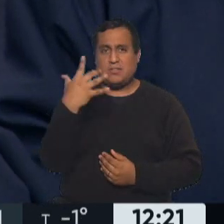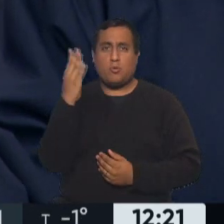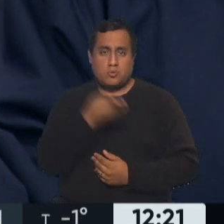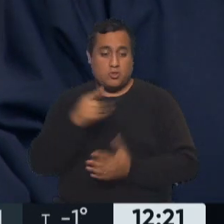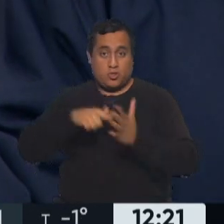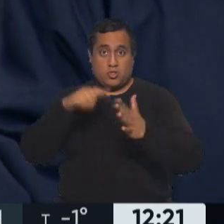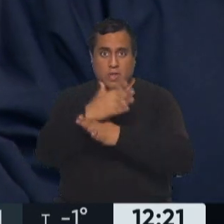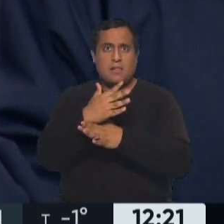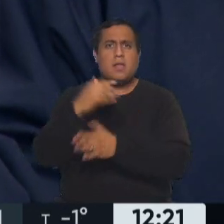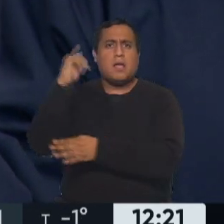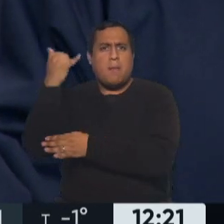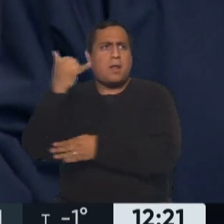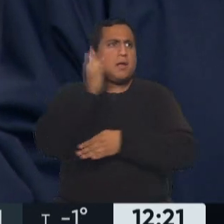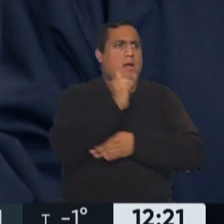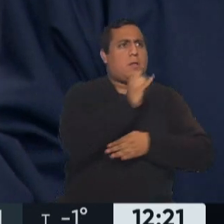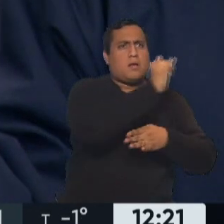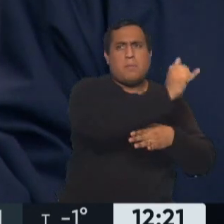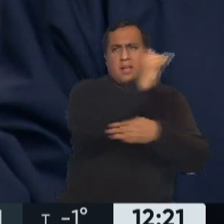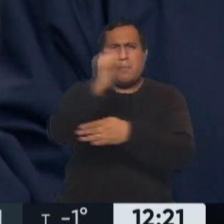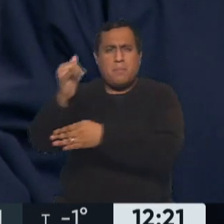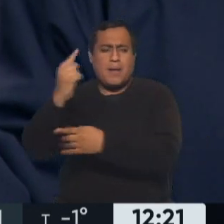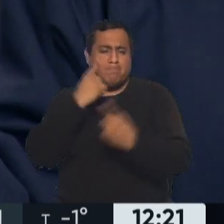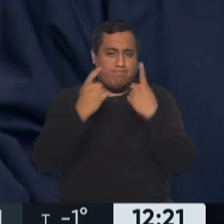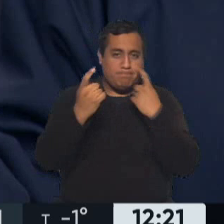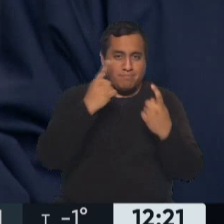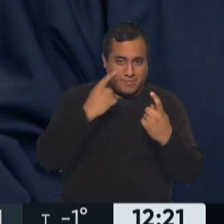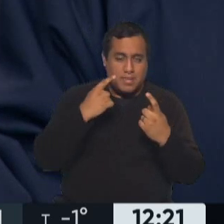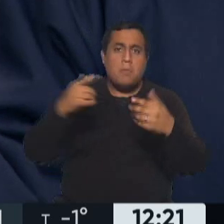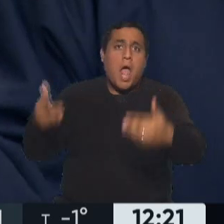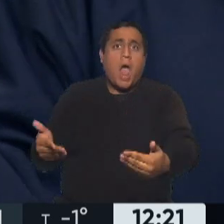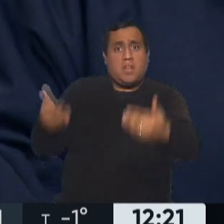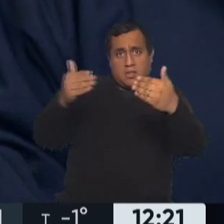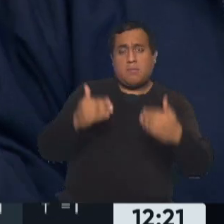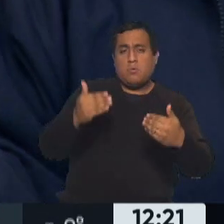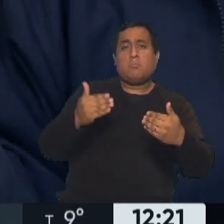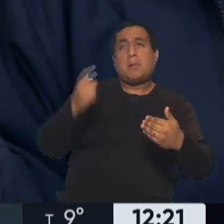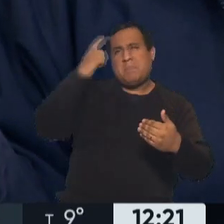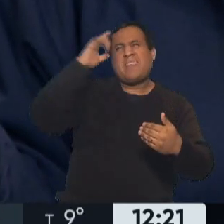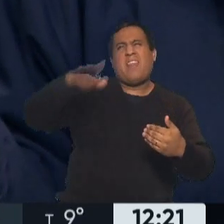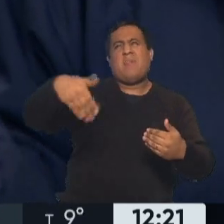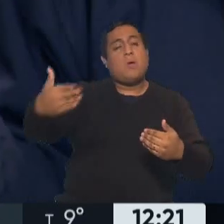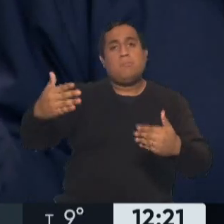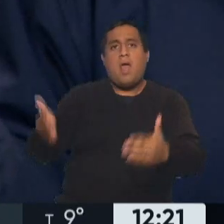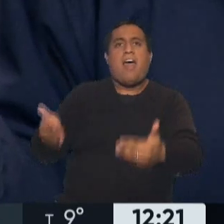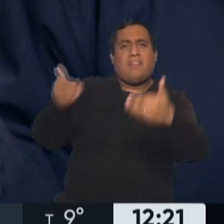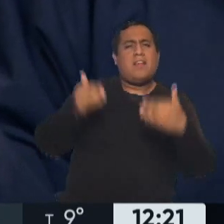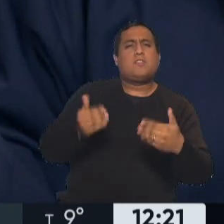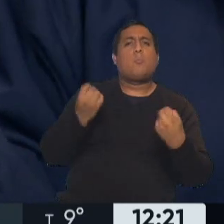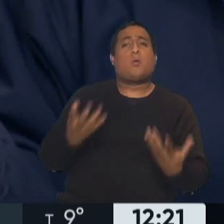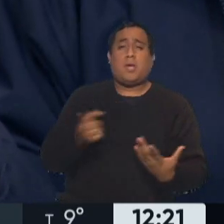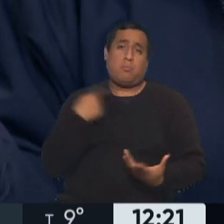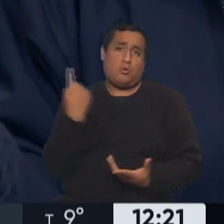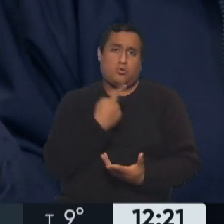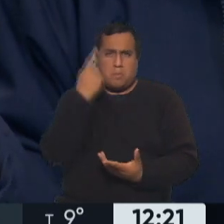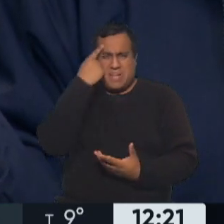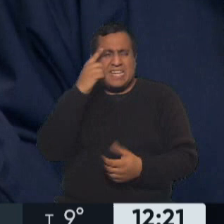ciudad videovigilada. De hecho, adelantamos este compromiso porque estaba para finales de esta gestión, porque para nosotros la seguridad es